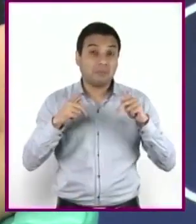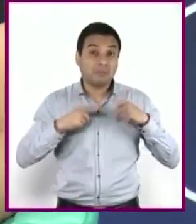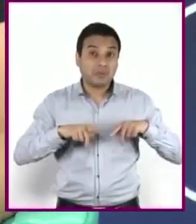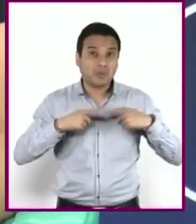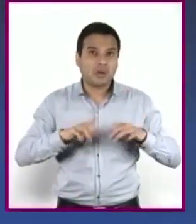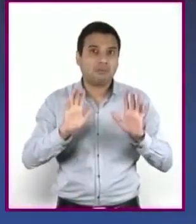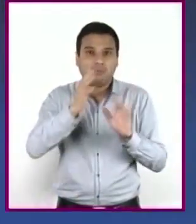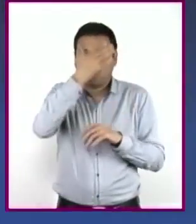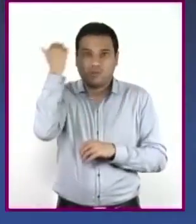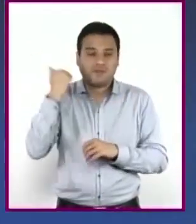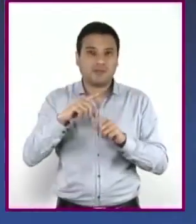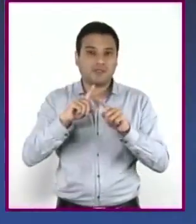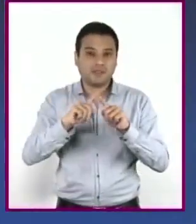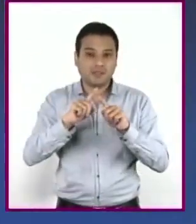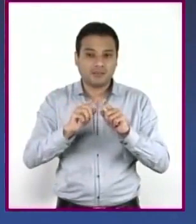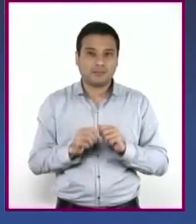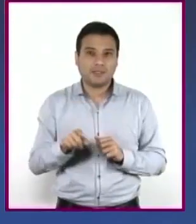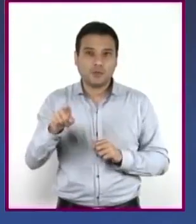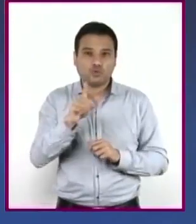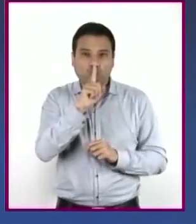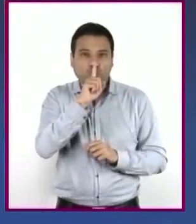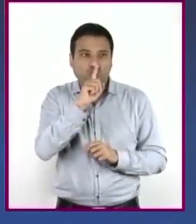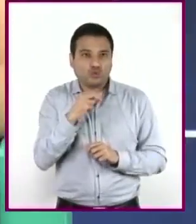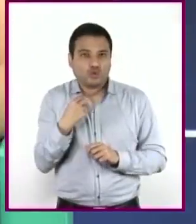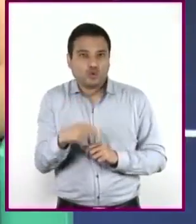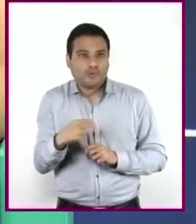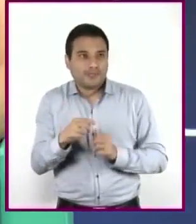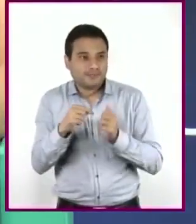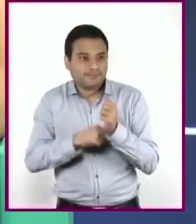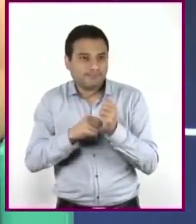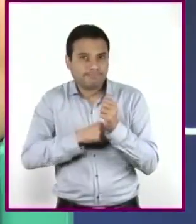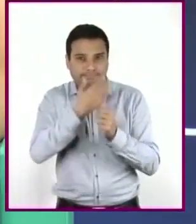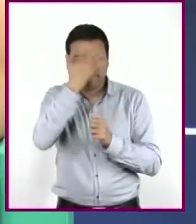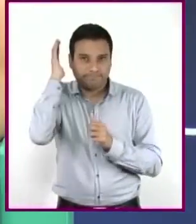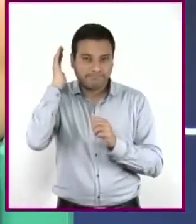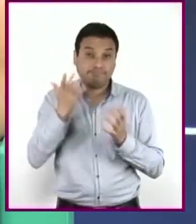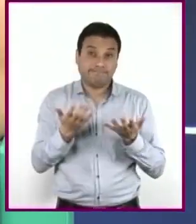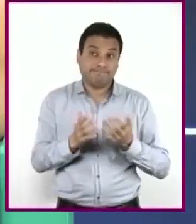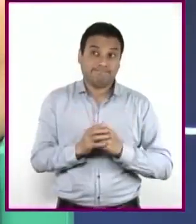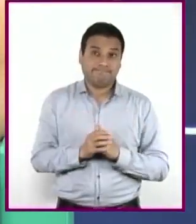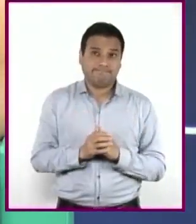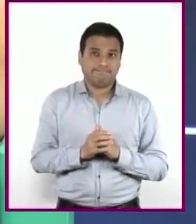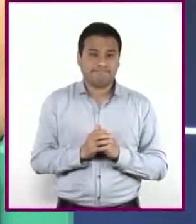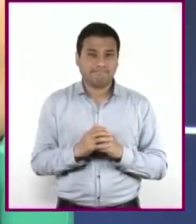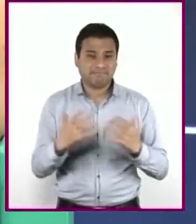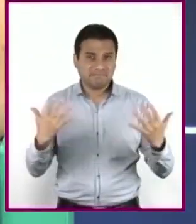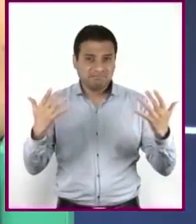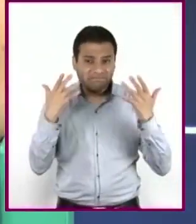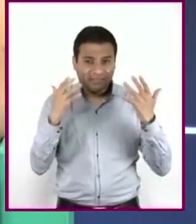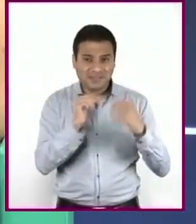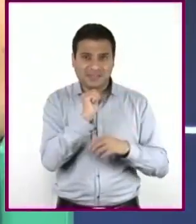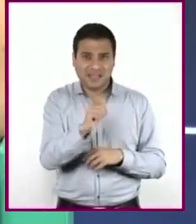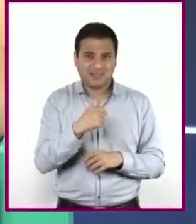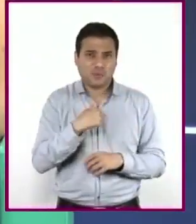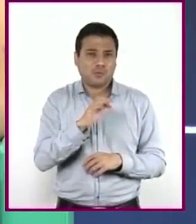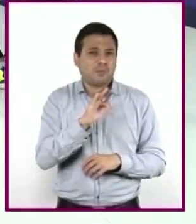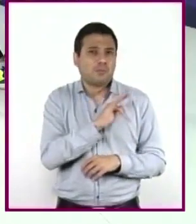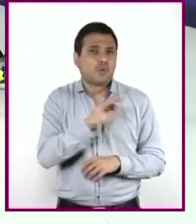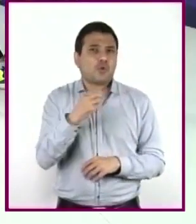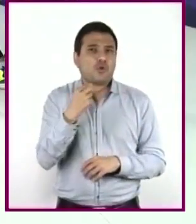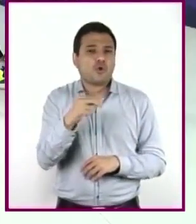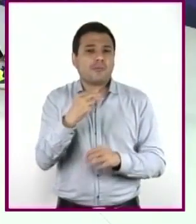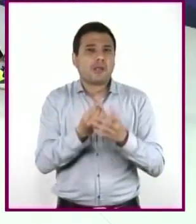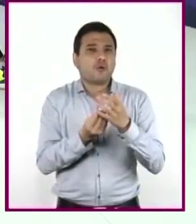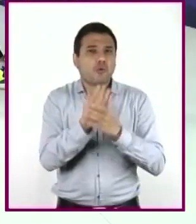amigo, otra persona al azar. Porque lo puede hacer desde el anonimato. Exactamente, nadie lo está viendo. Puedes crear un usuario,